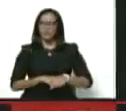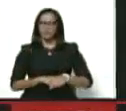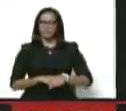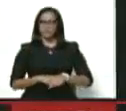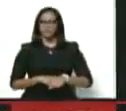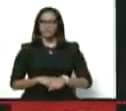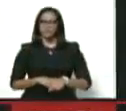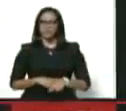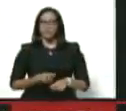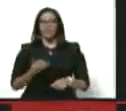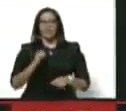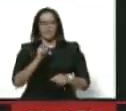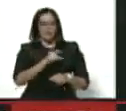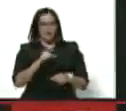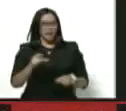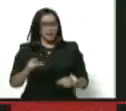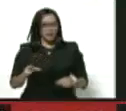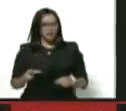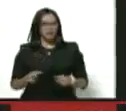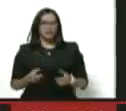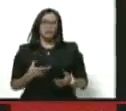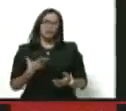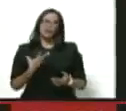Claro. Que había gente que